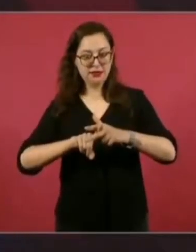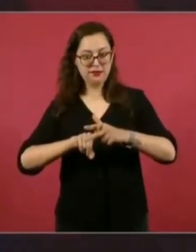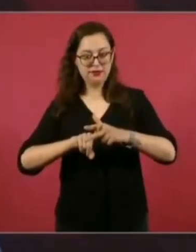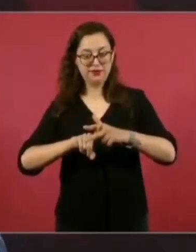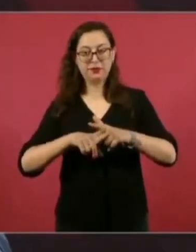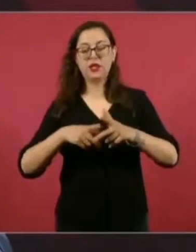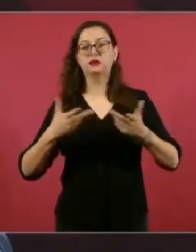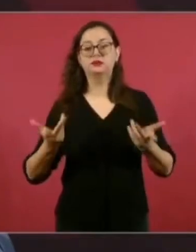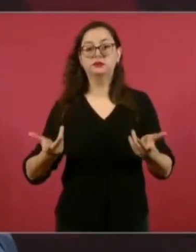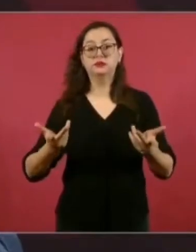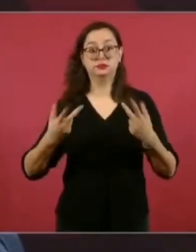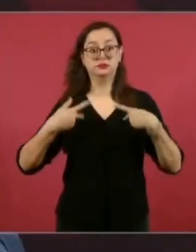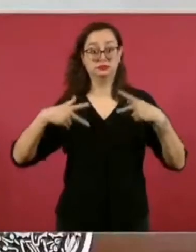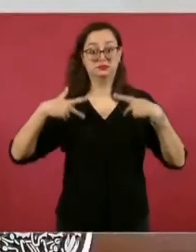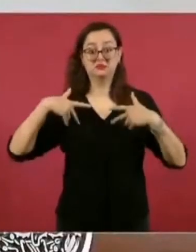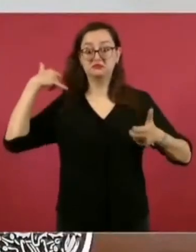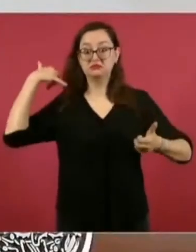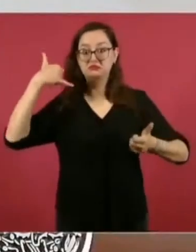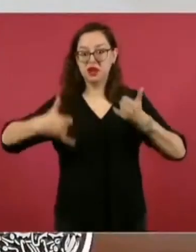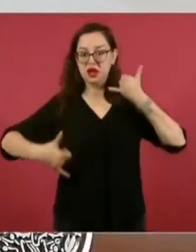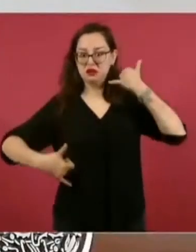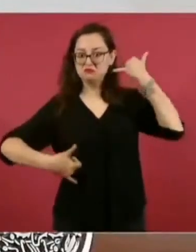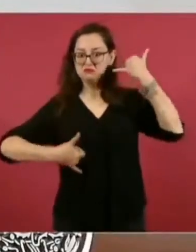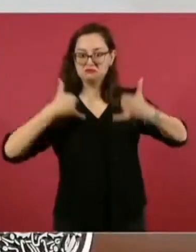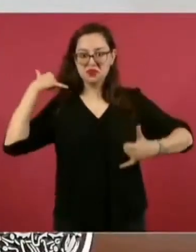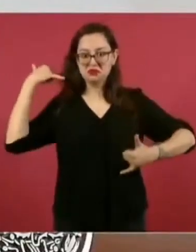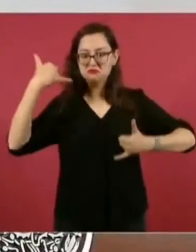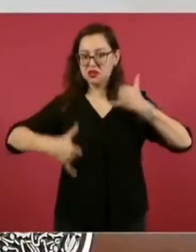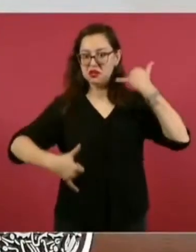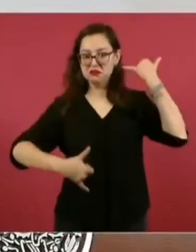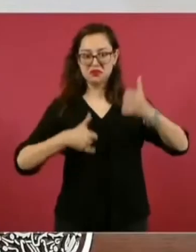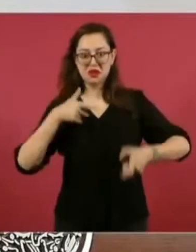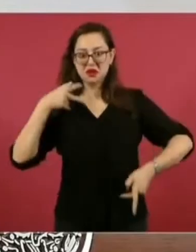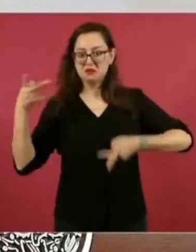hablaban por teléfono, hacían preguntas.